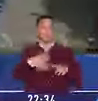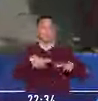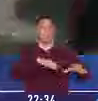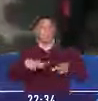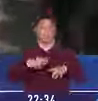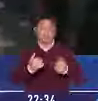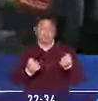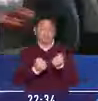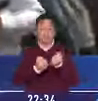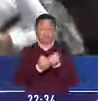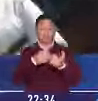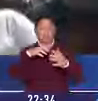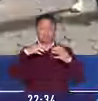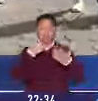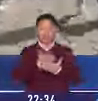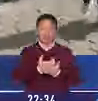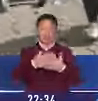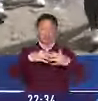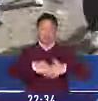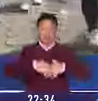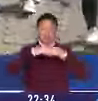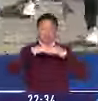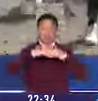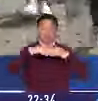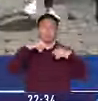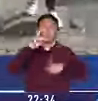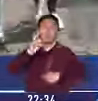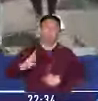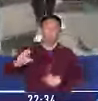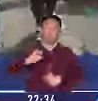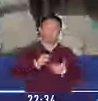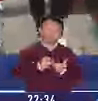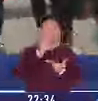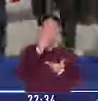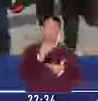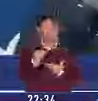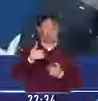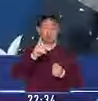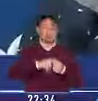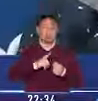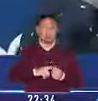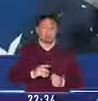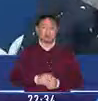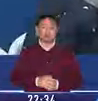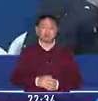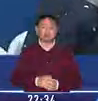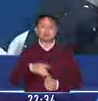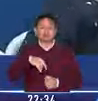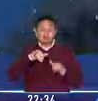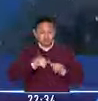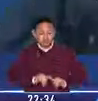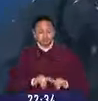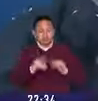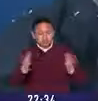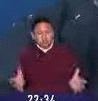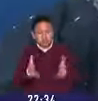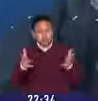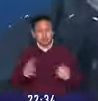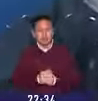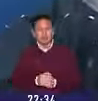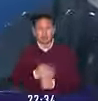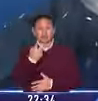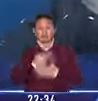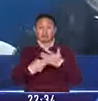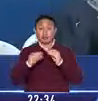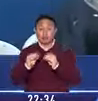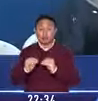impulsan la reactivación económica y las actividades turísticas en las parroquias rurales de Quito. Que deberíamos seguir adelante enseñándoles a